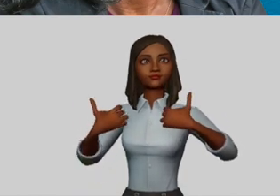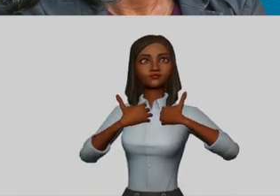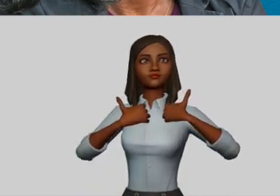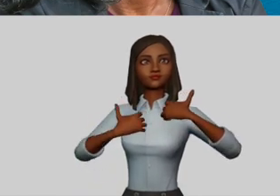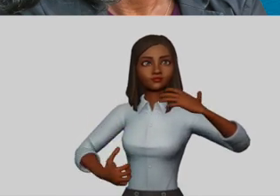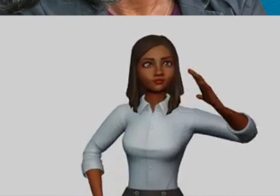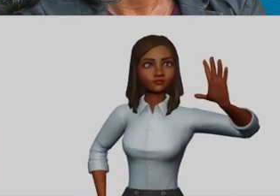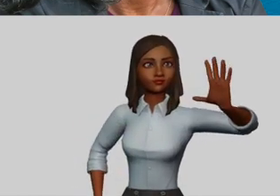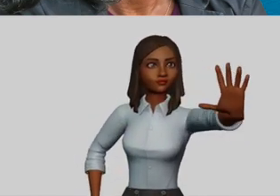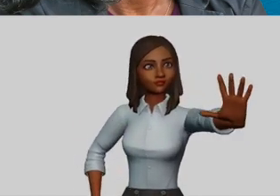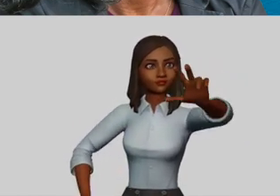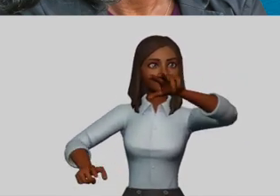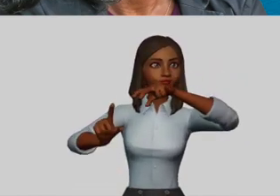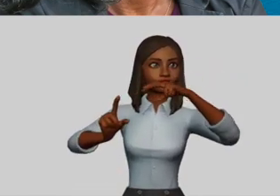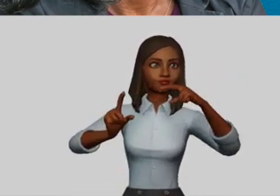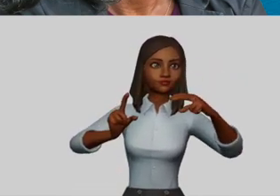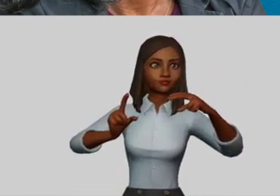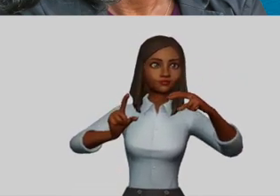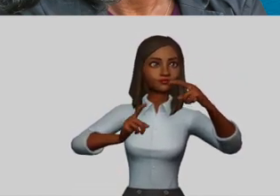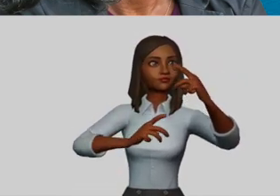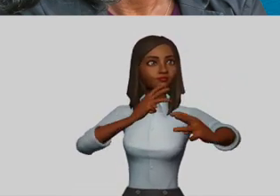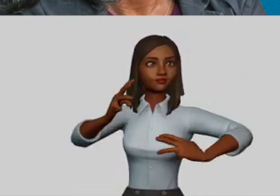no. ¿Qué te paró?